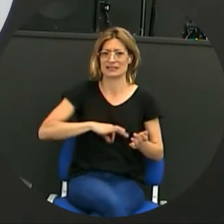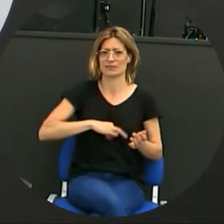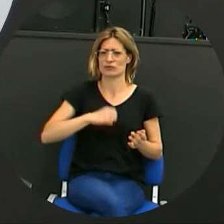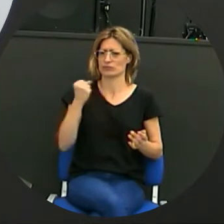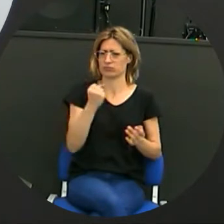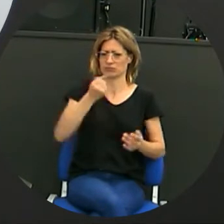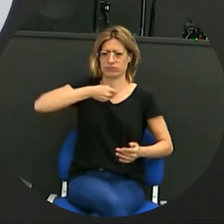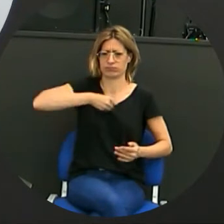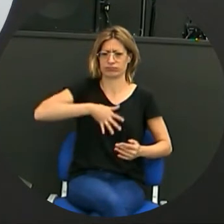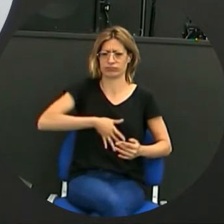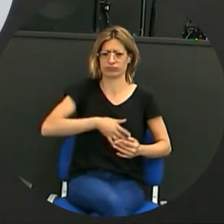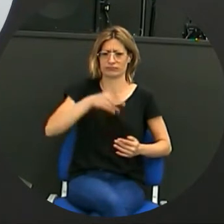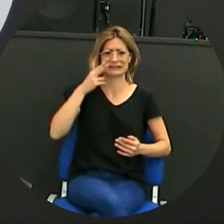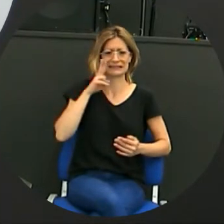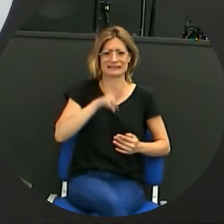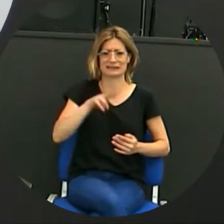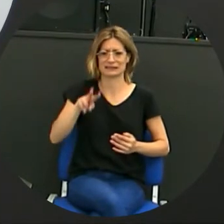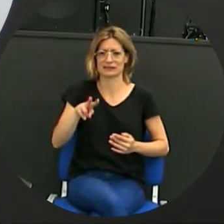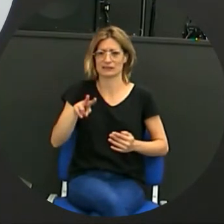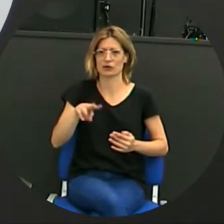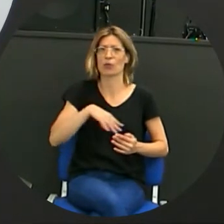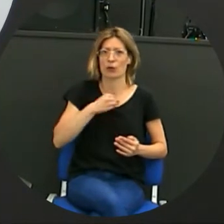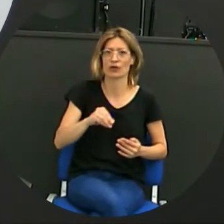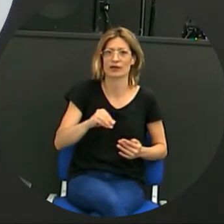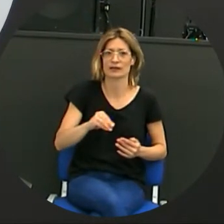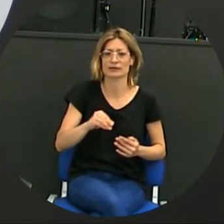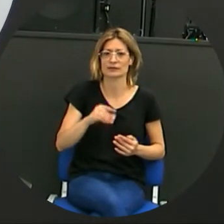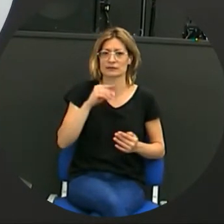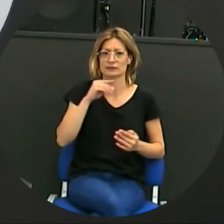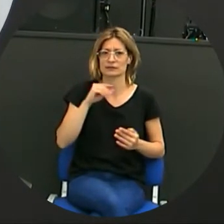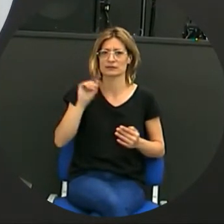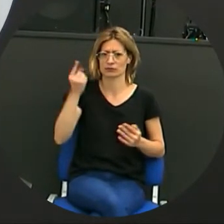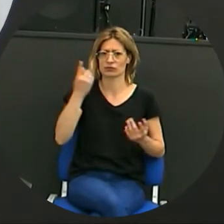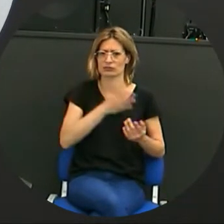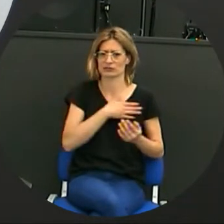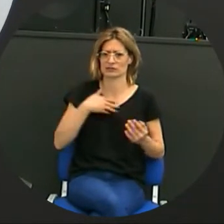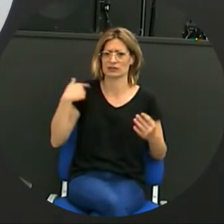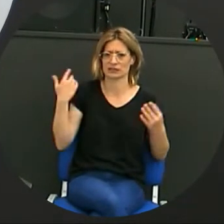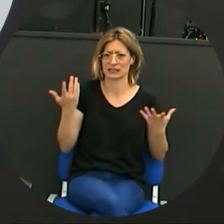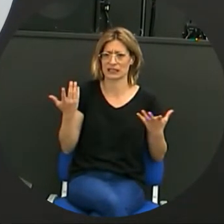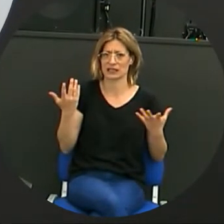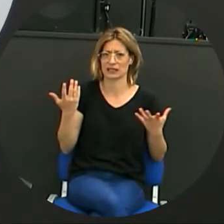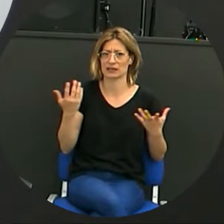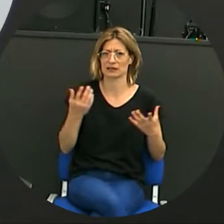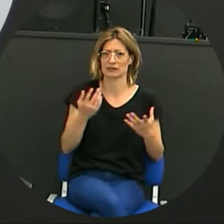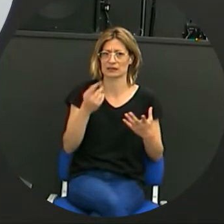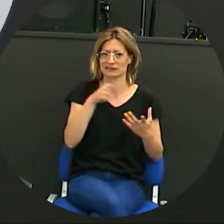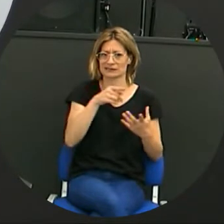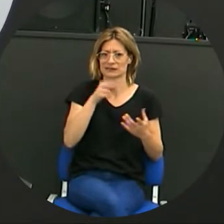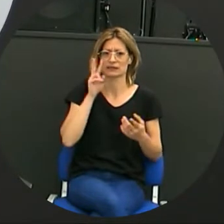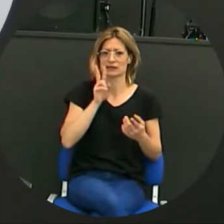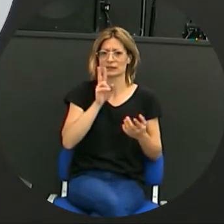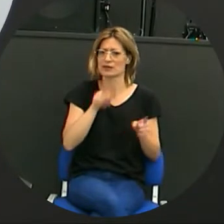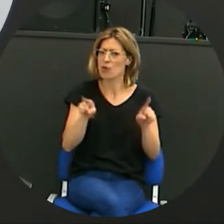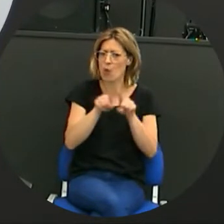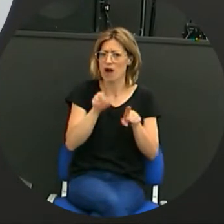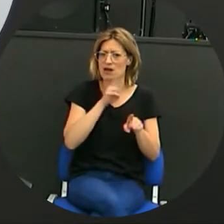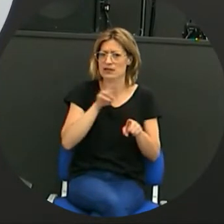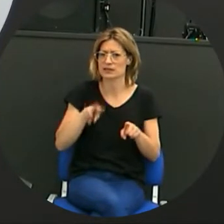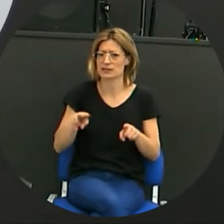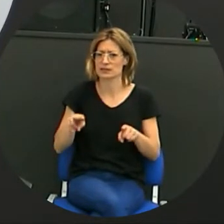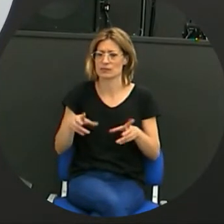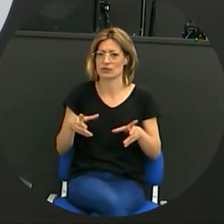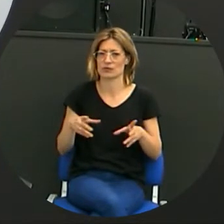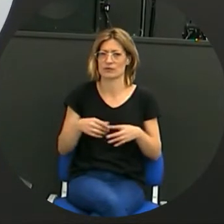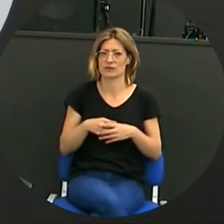el testigo que Dios quería levantar para con los gentiles, las piedras lo